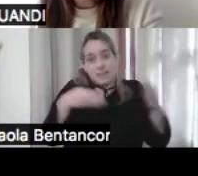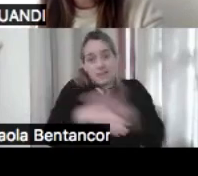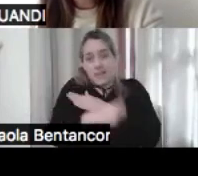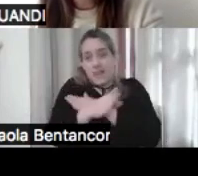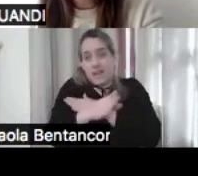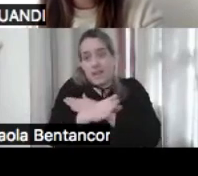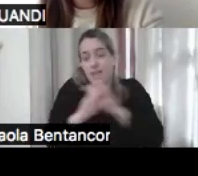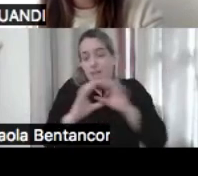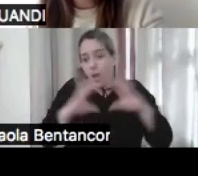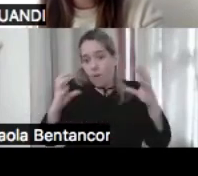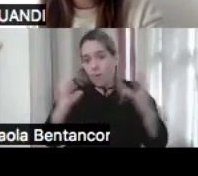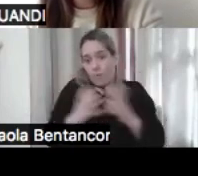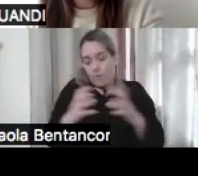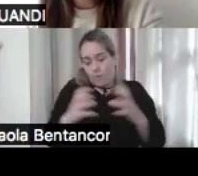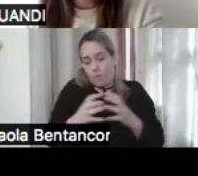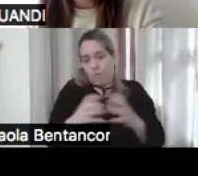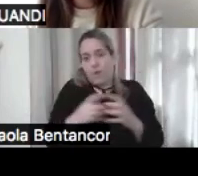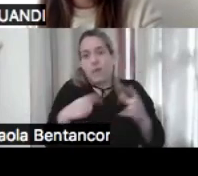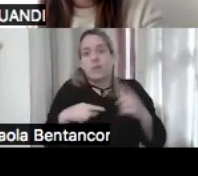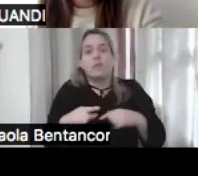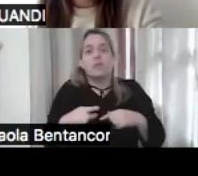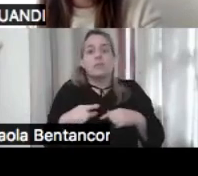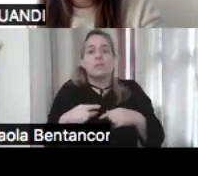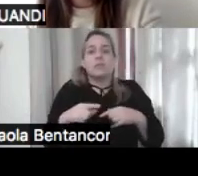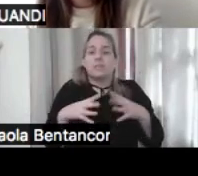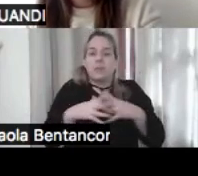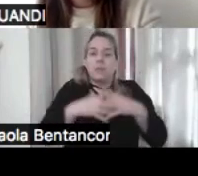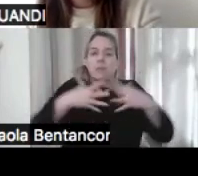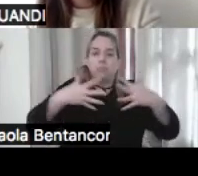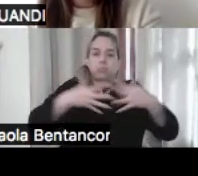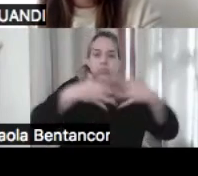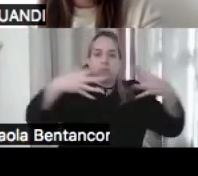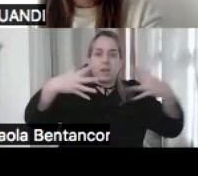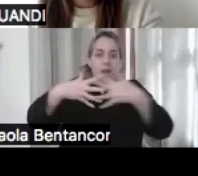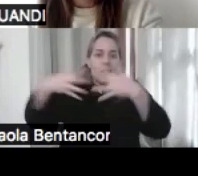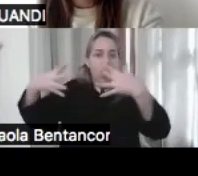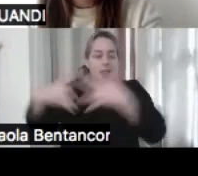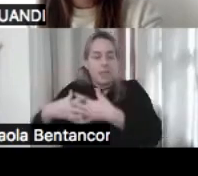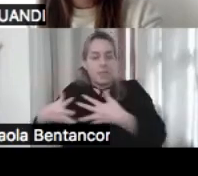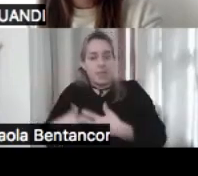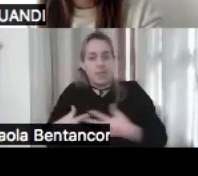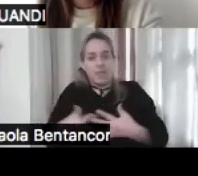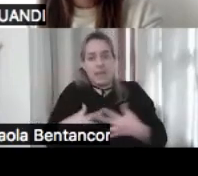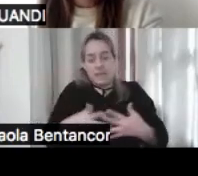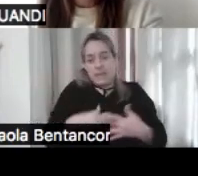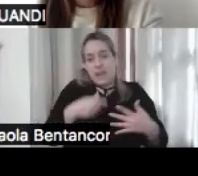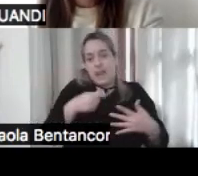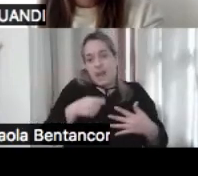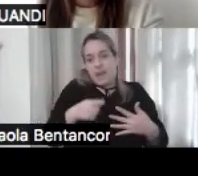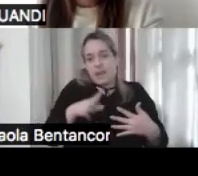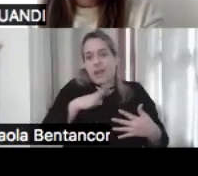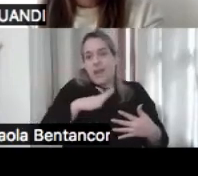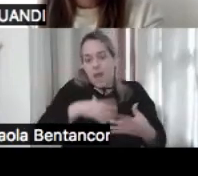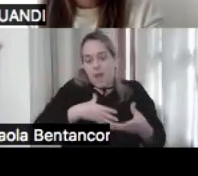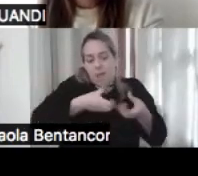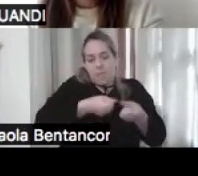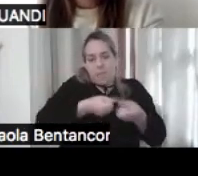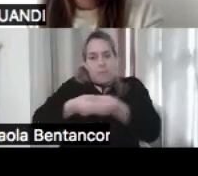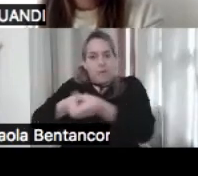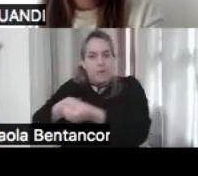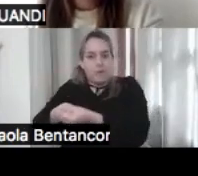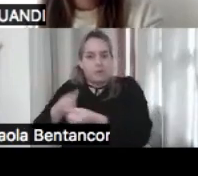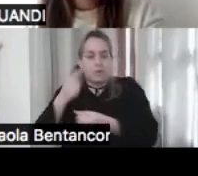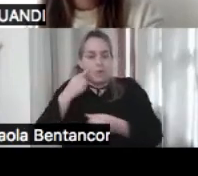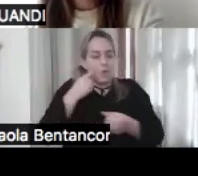En realidad, creo que el camino es hacer redes y en esas redes en general se terminan construyendo este tipo de apoyos. Cuando uno